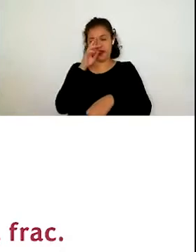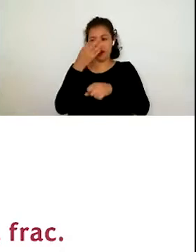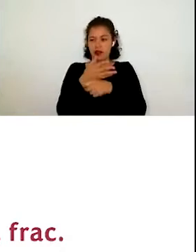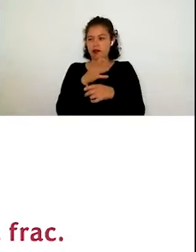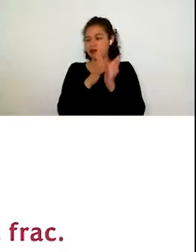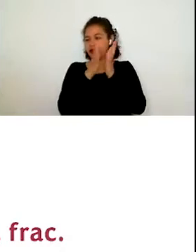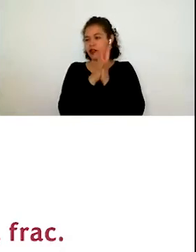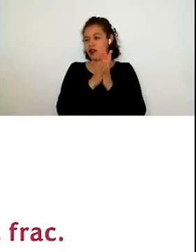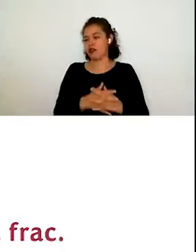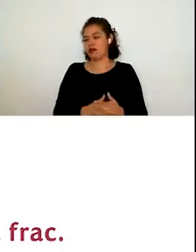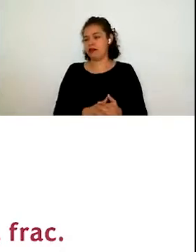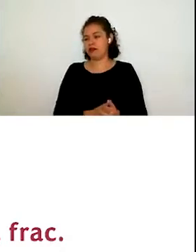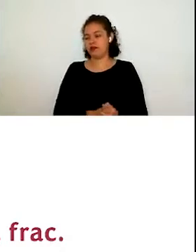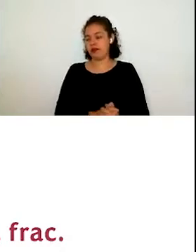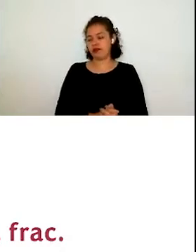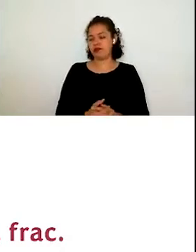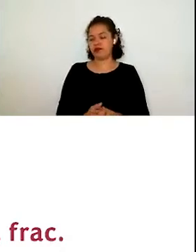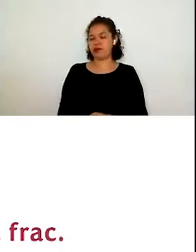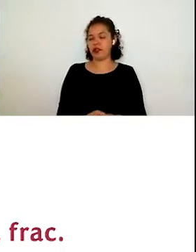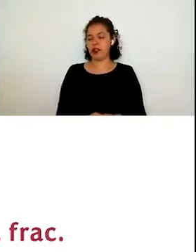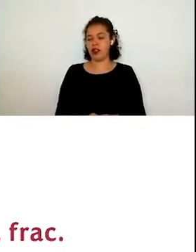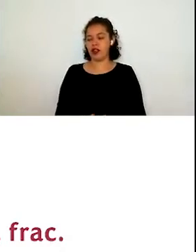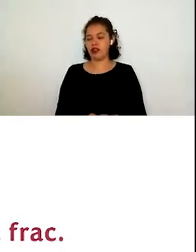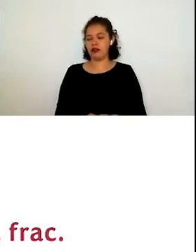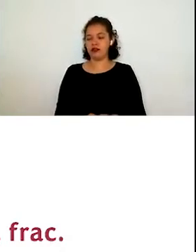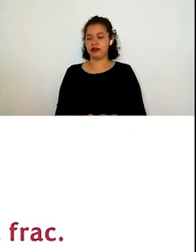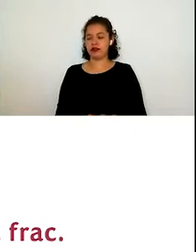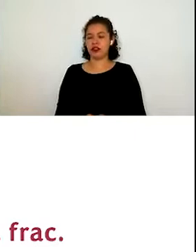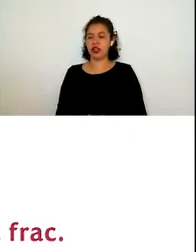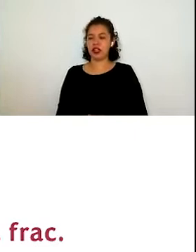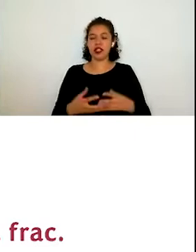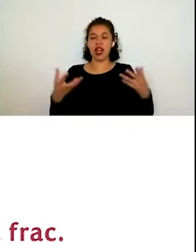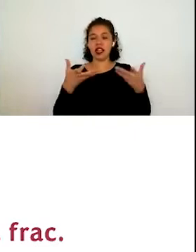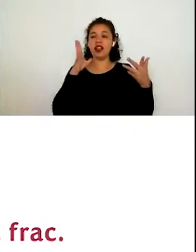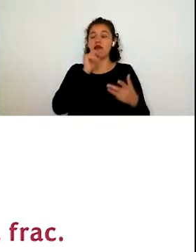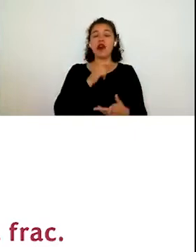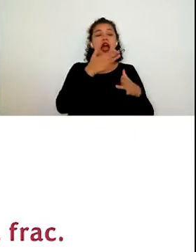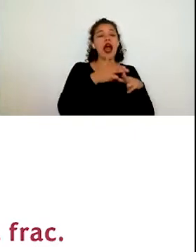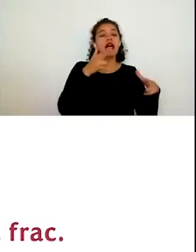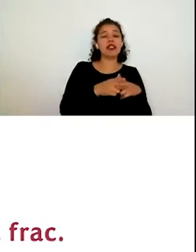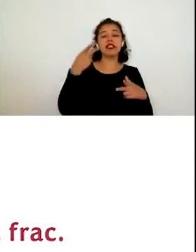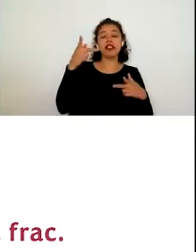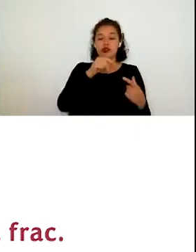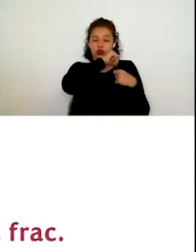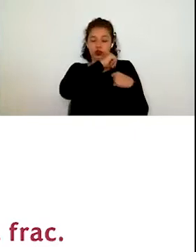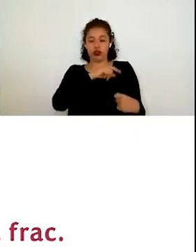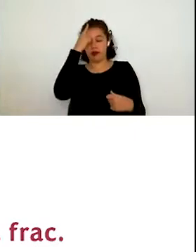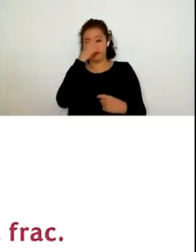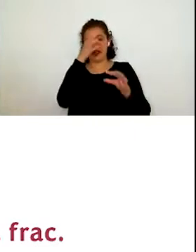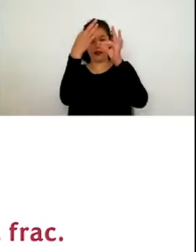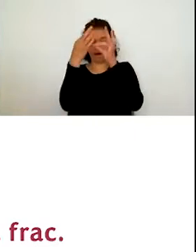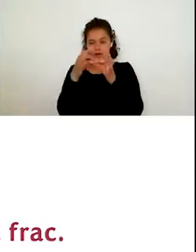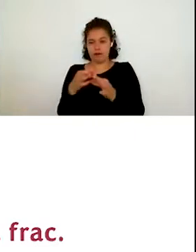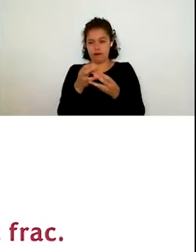no lo va a poder hacer hasta en tanto no terminen sus funciones de albacea. En ese caso, el consejo directivo